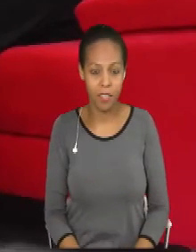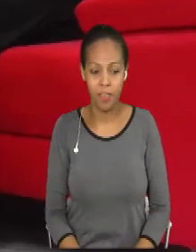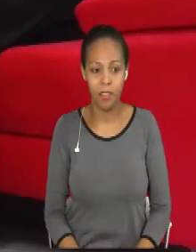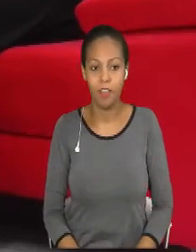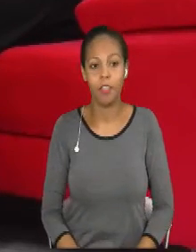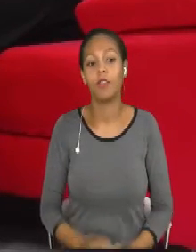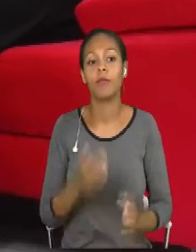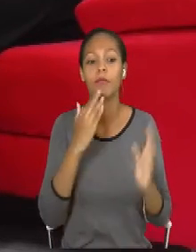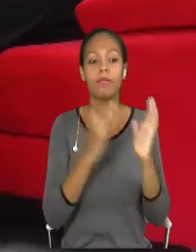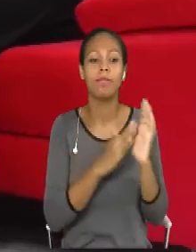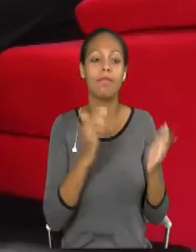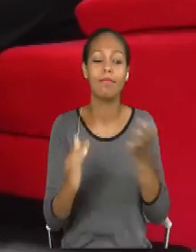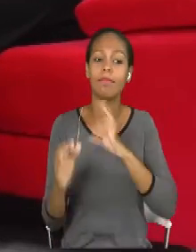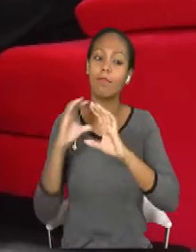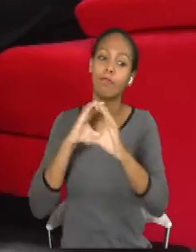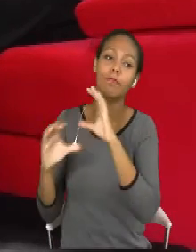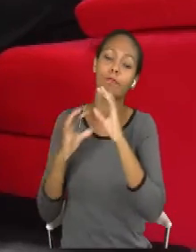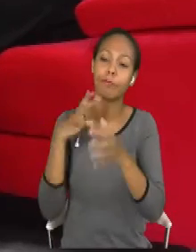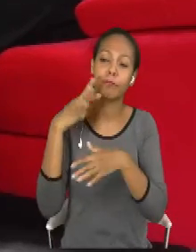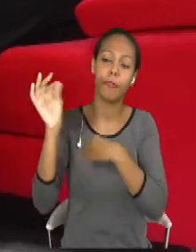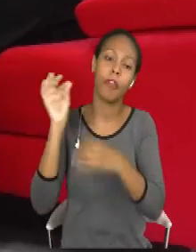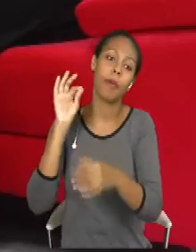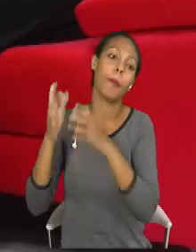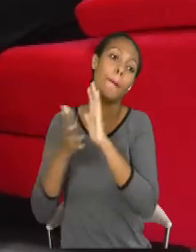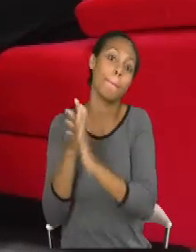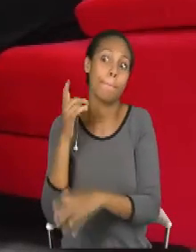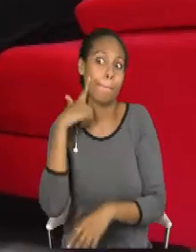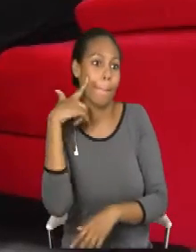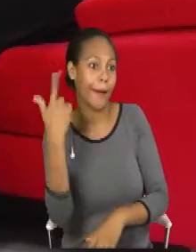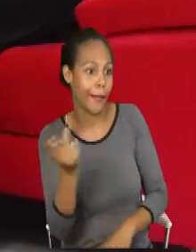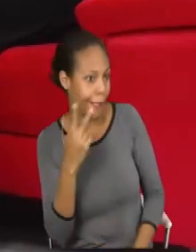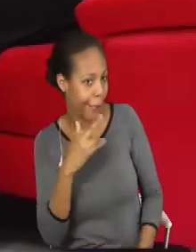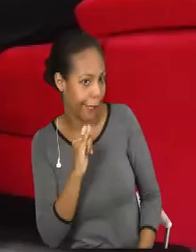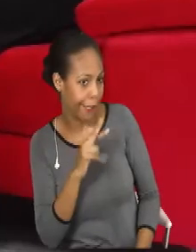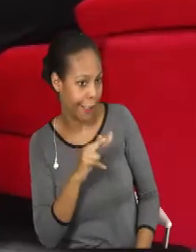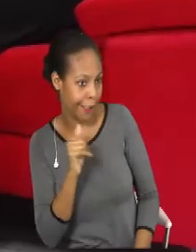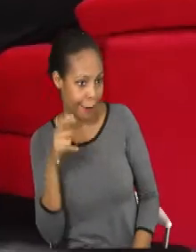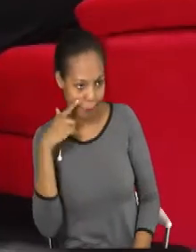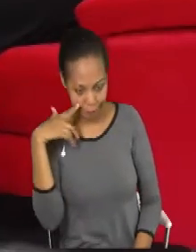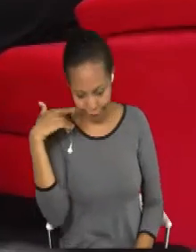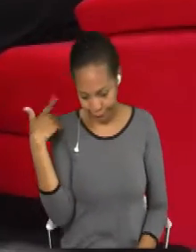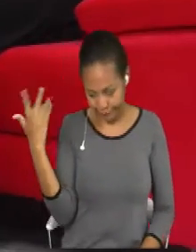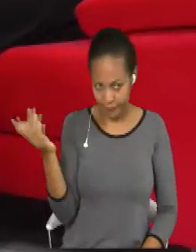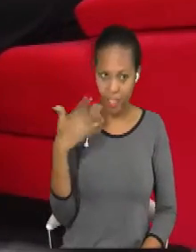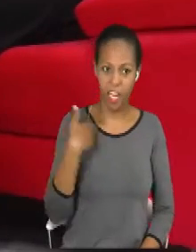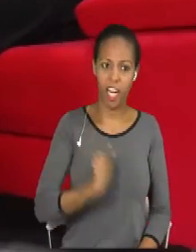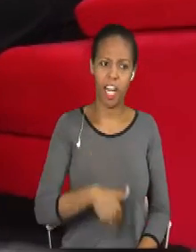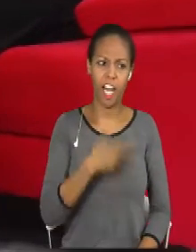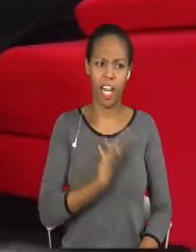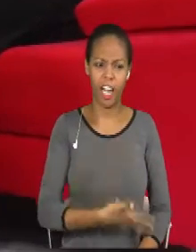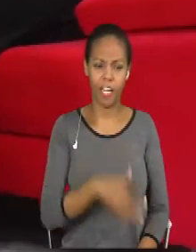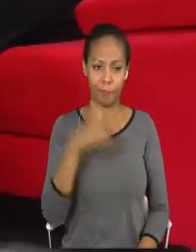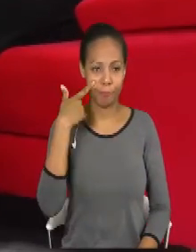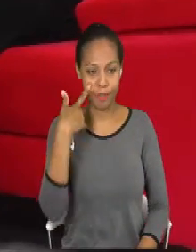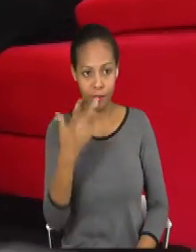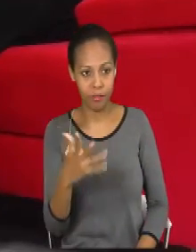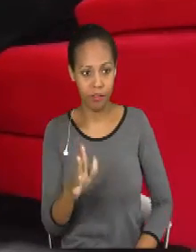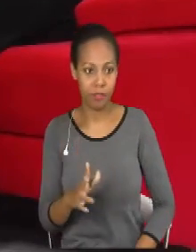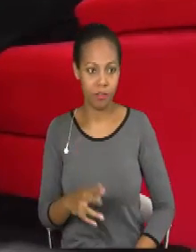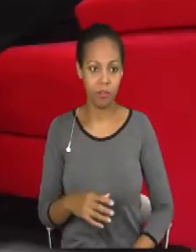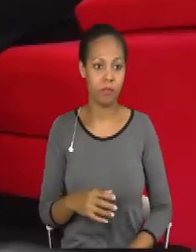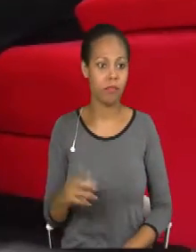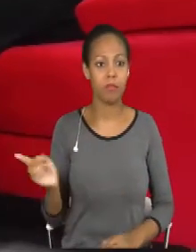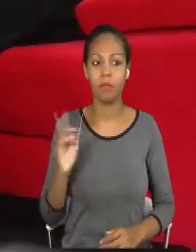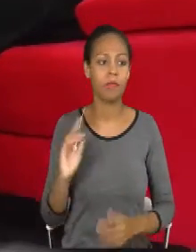para comunicarse y chismosear, y oye, imagine que Kiara salió allá con una camisa de rayas hoy, ya sí, está perdiendo el sí, tiempo. Para